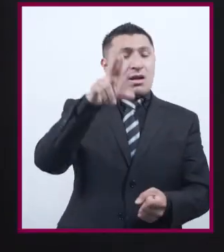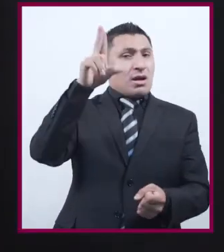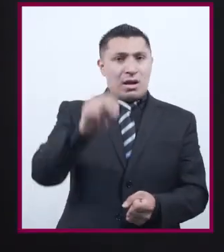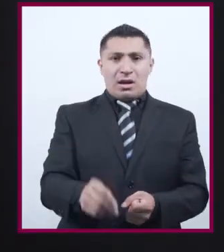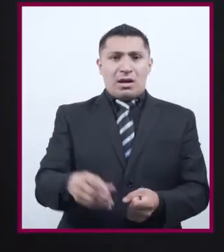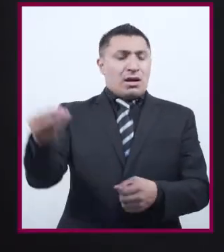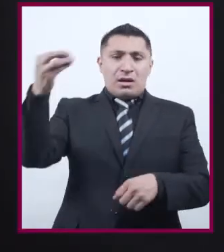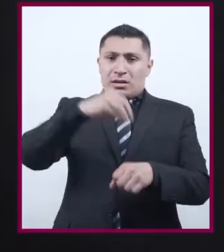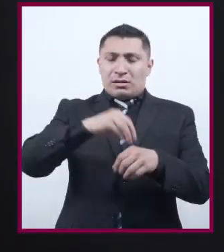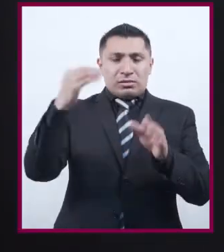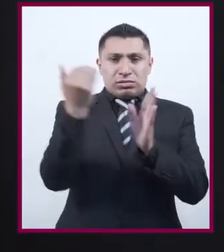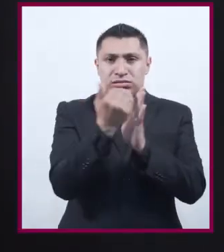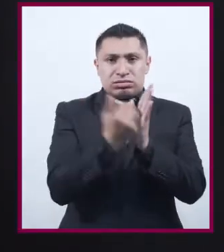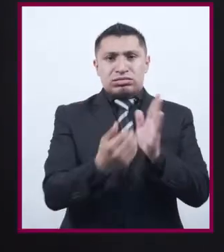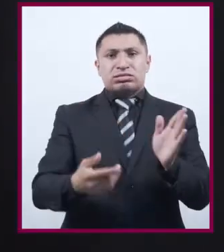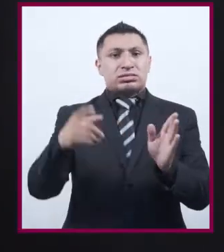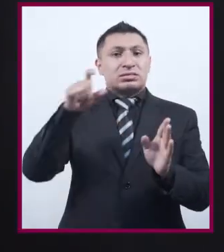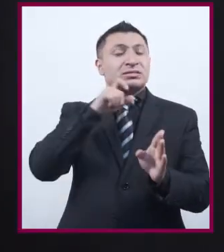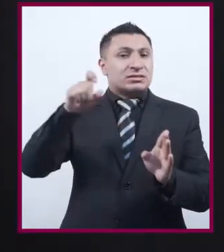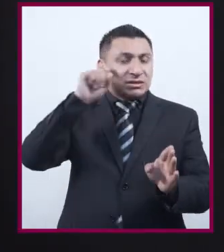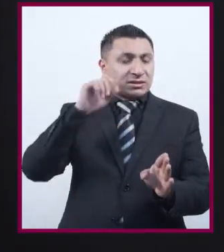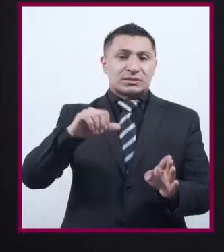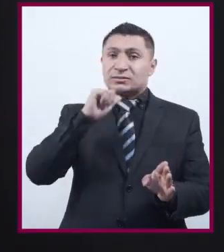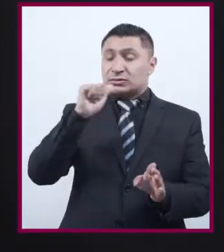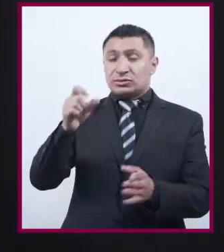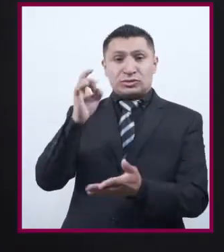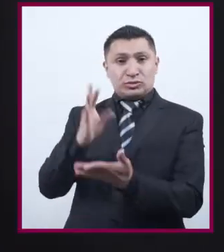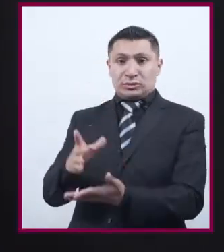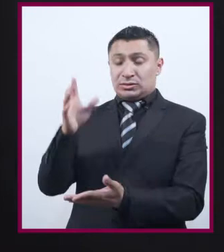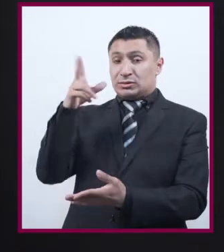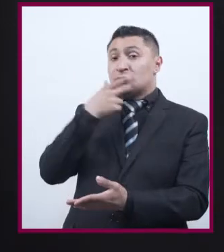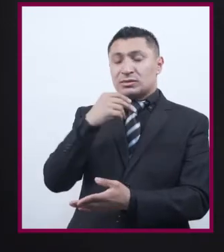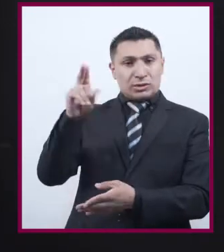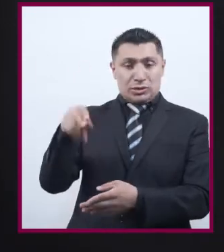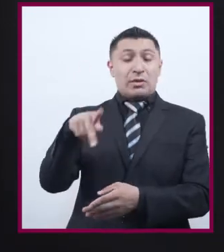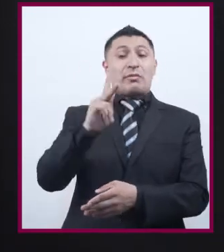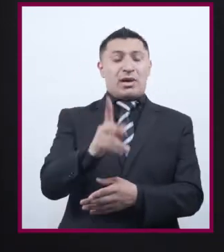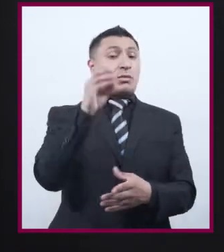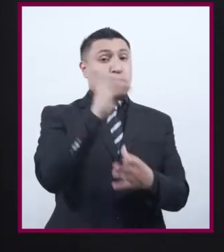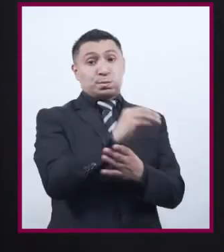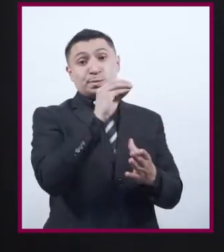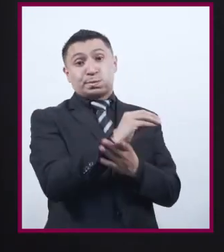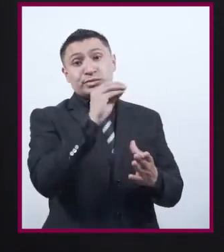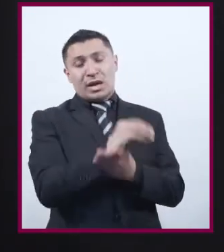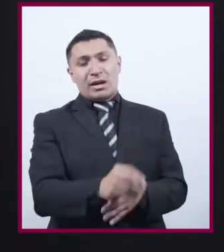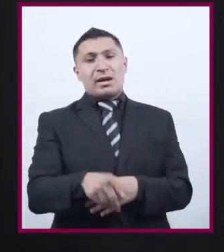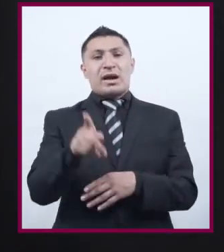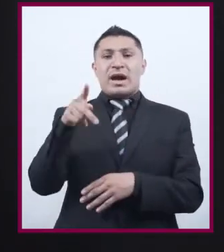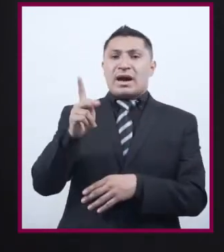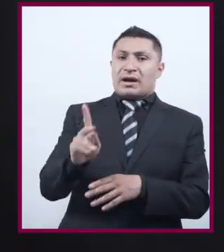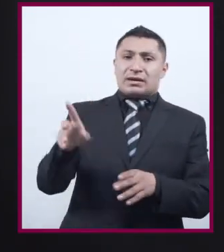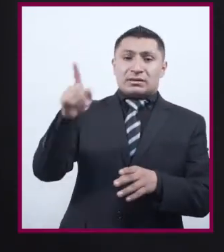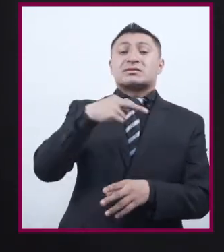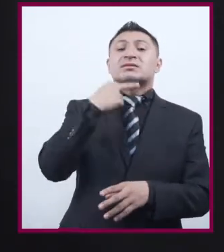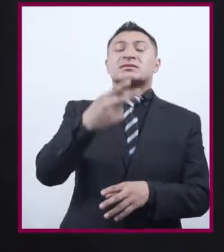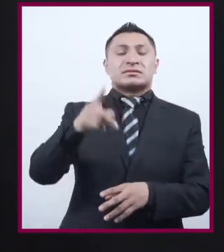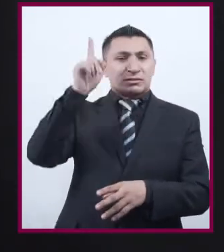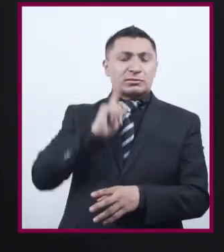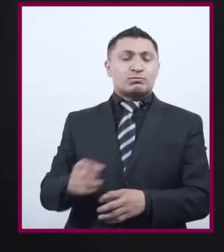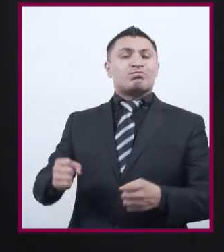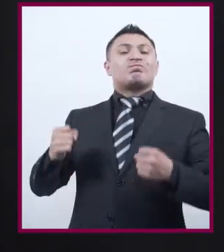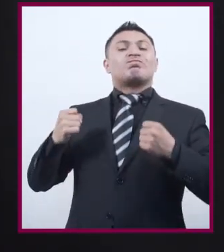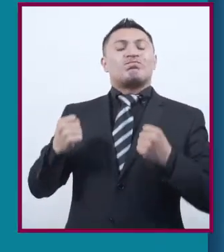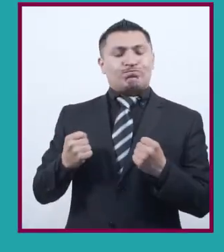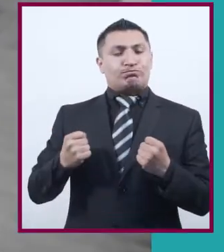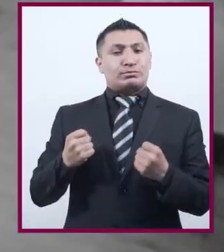la Constitución no se estipulaba el sexo de los votantes. Aunque se hizo caso omiso a esta solicitud, la voz femenina